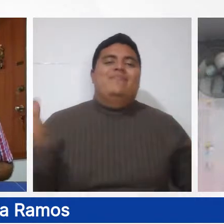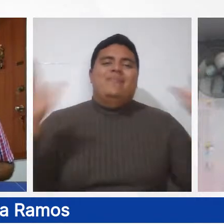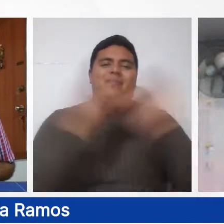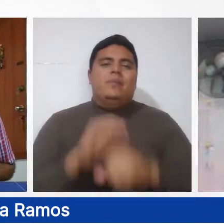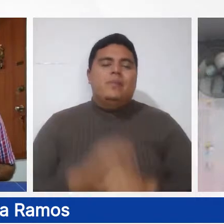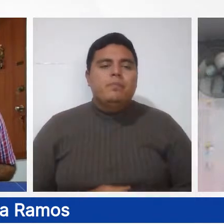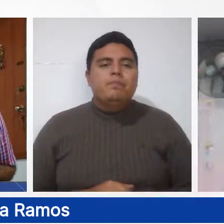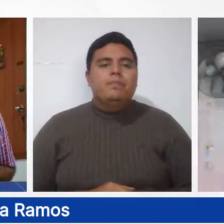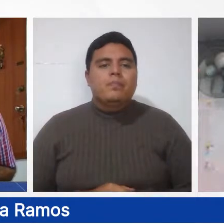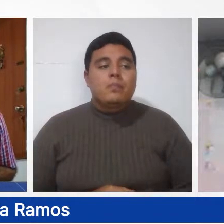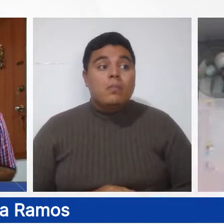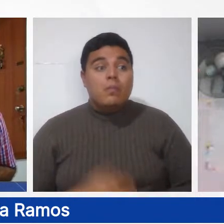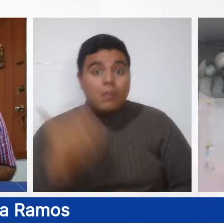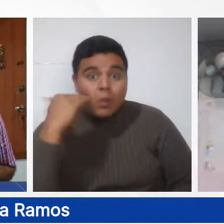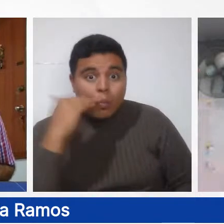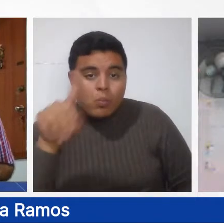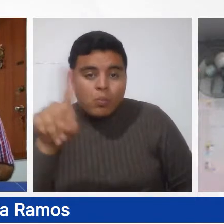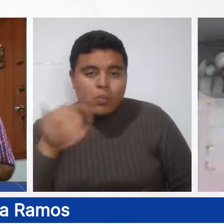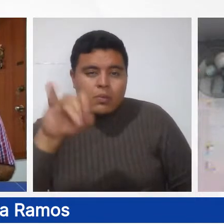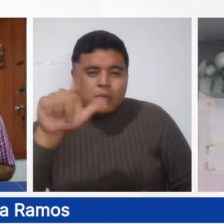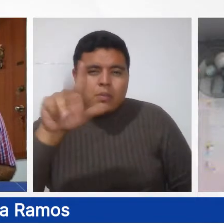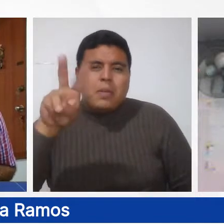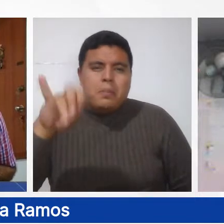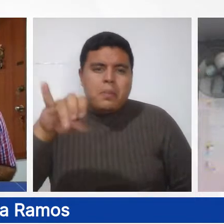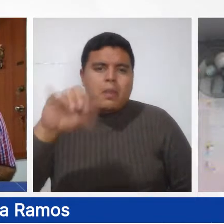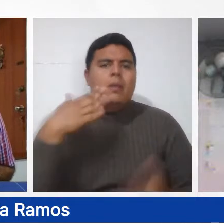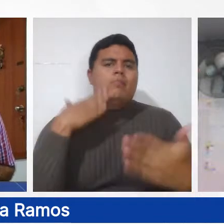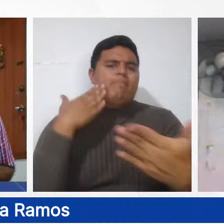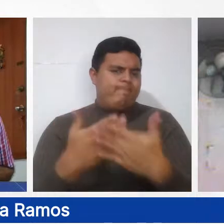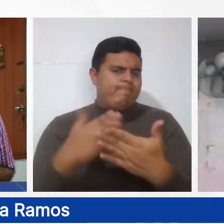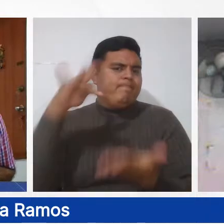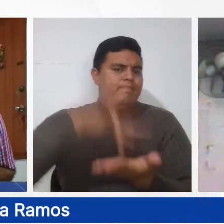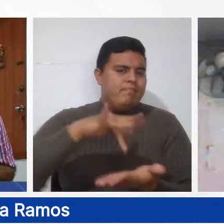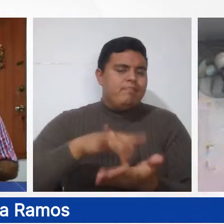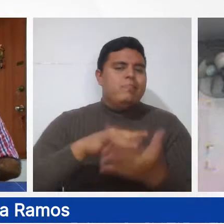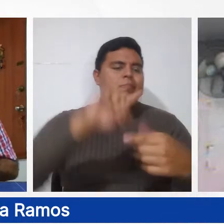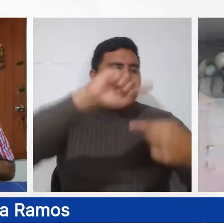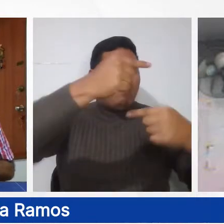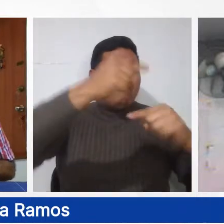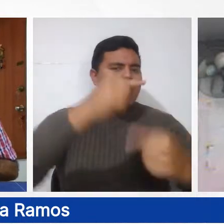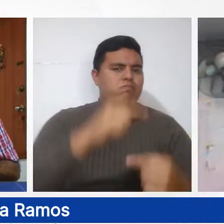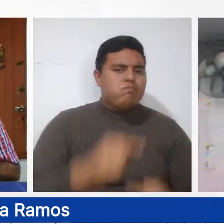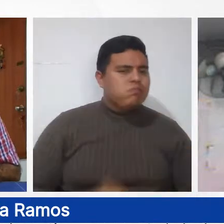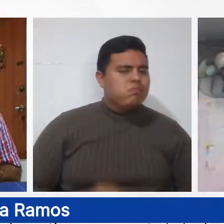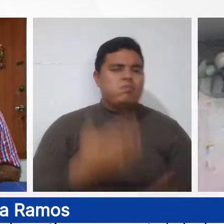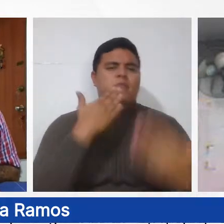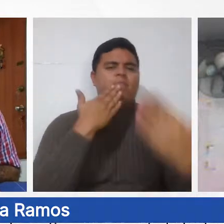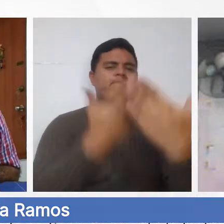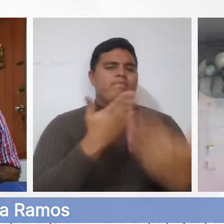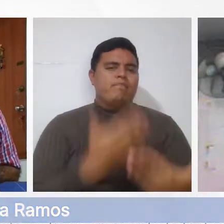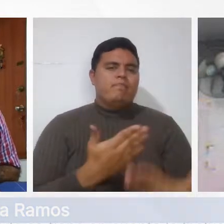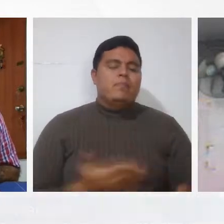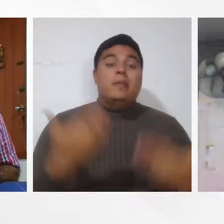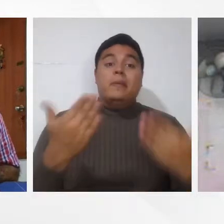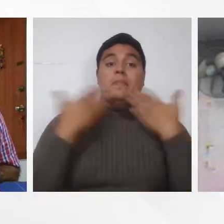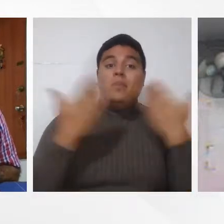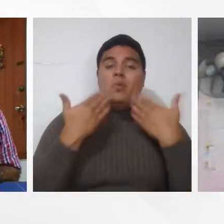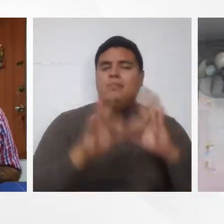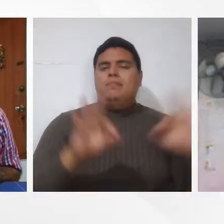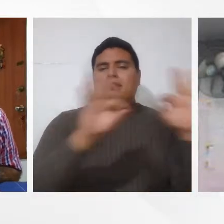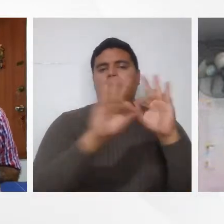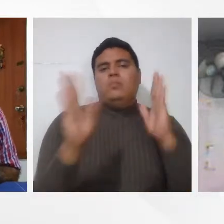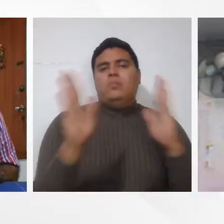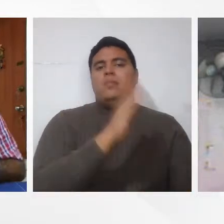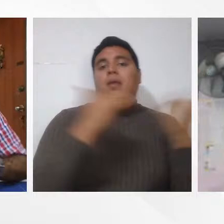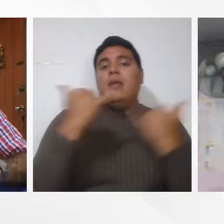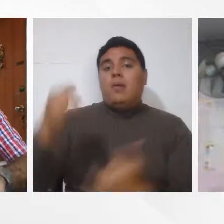gracias por participar y por esos valiosos aportes que todos se nos están brindando, muy amable. Muy bien, vamos entonces con el maestro Mario Enrique Henao.